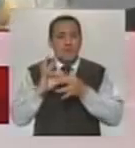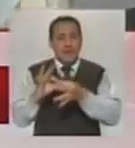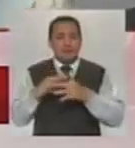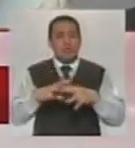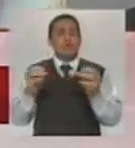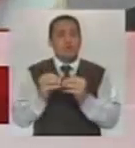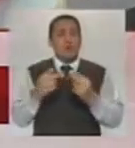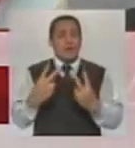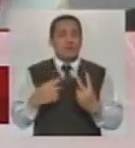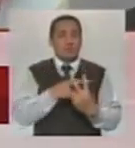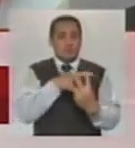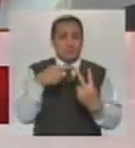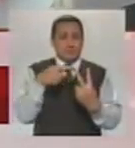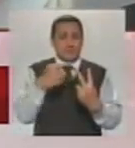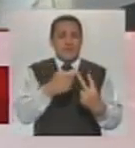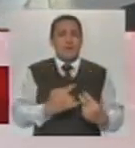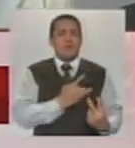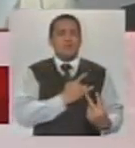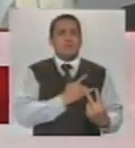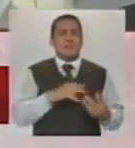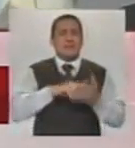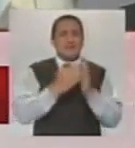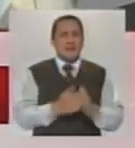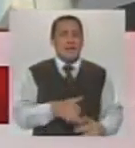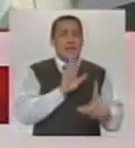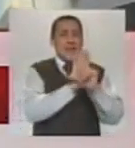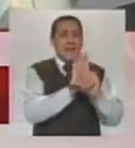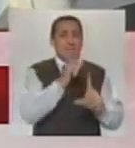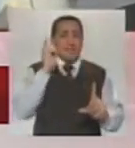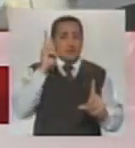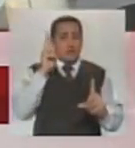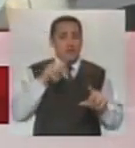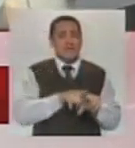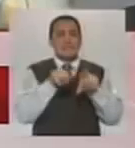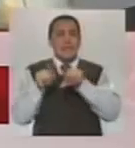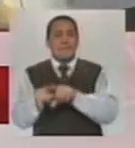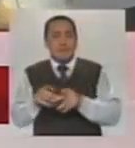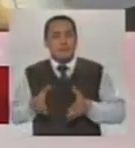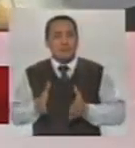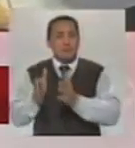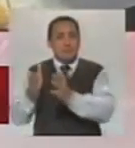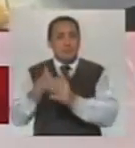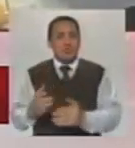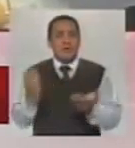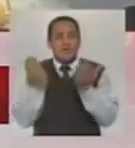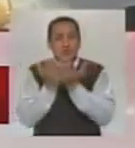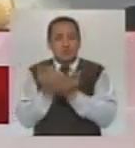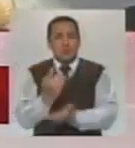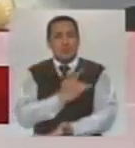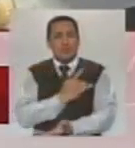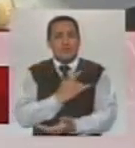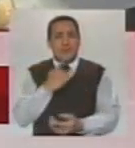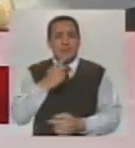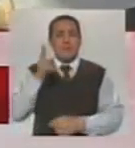dos carreras, que es la carrera pública magisterial y la ley del profesorado, y se crea una nueva escala